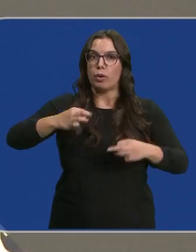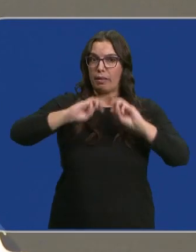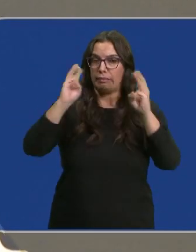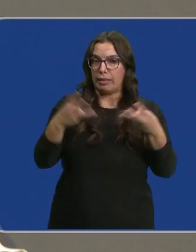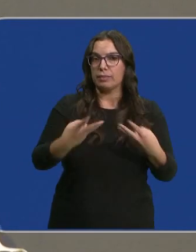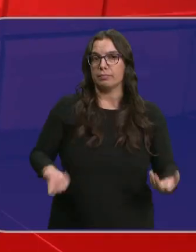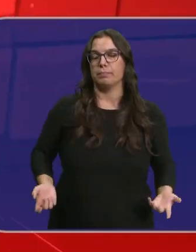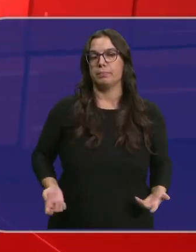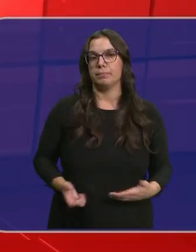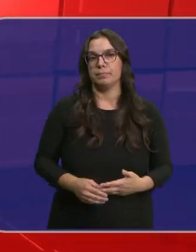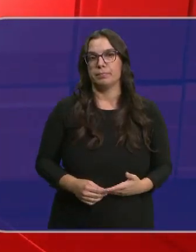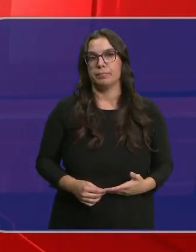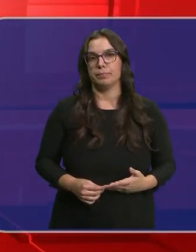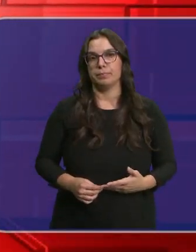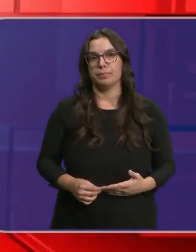ciberseguridad.